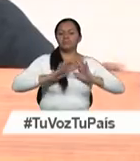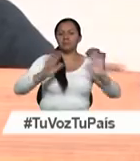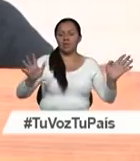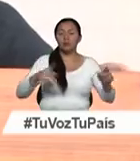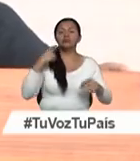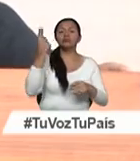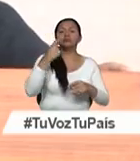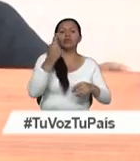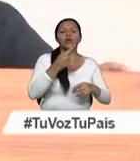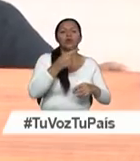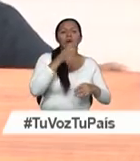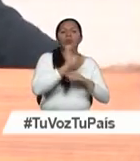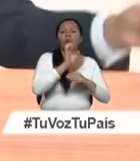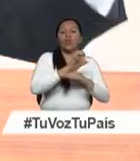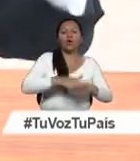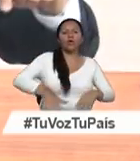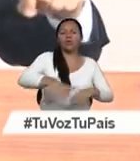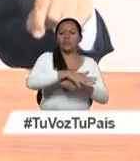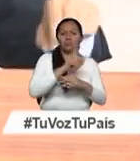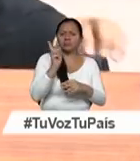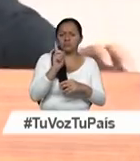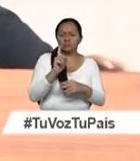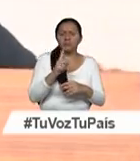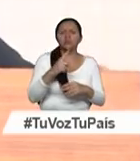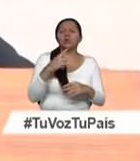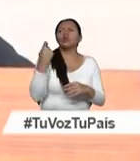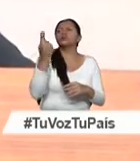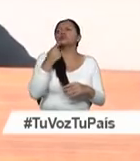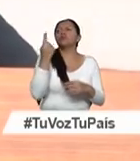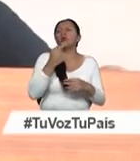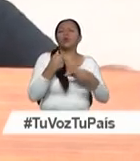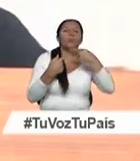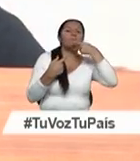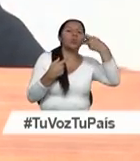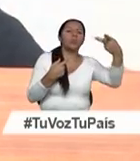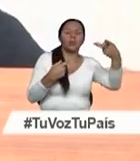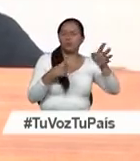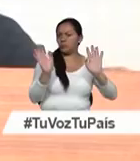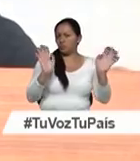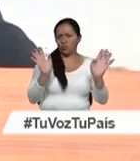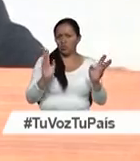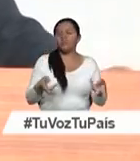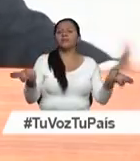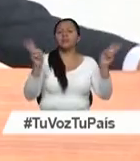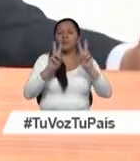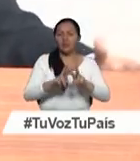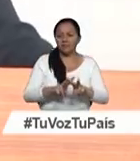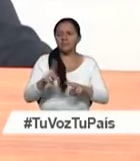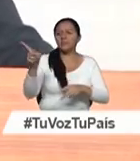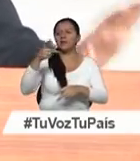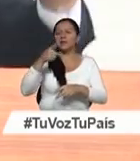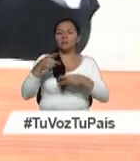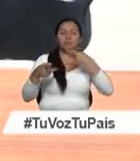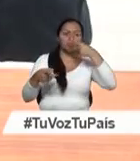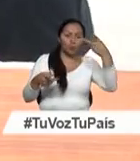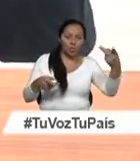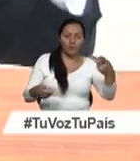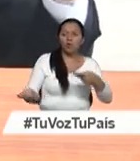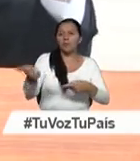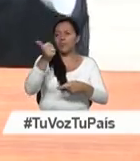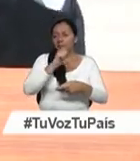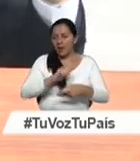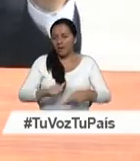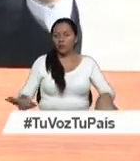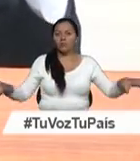los consumidores ecuatorianos, no solamente para el sector público. Buscamos, sí, ser un ancla para